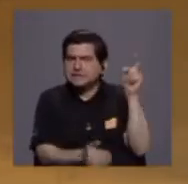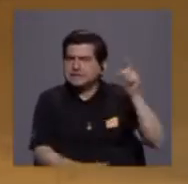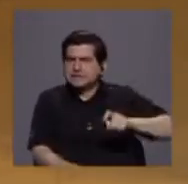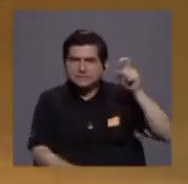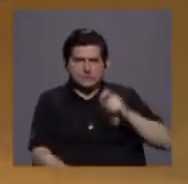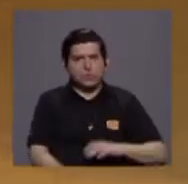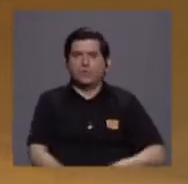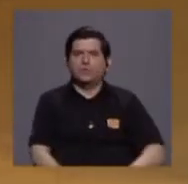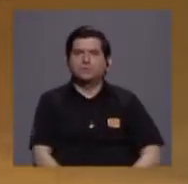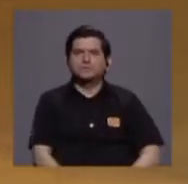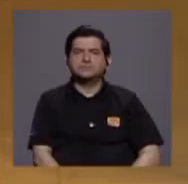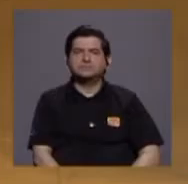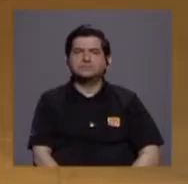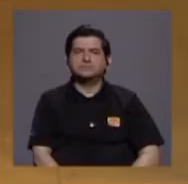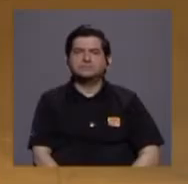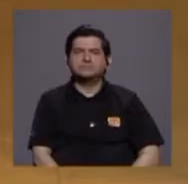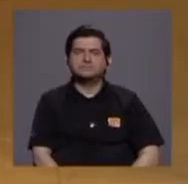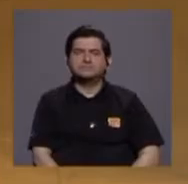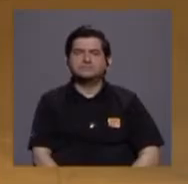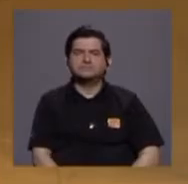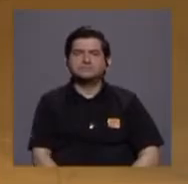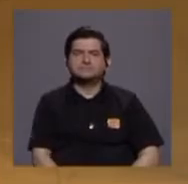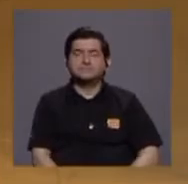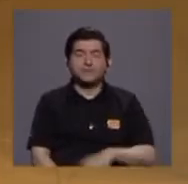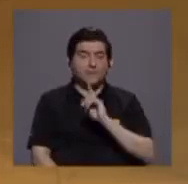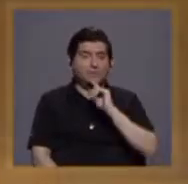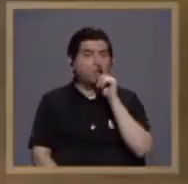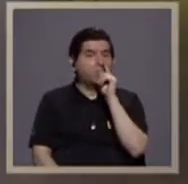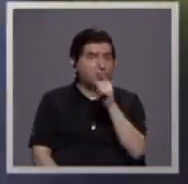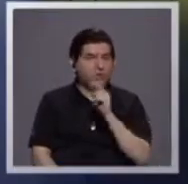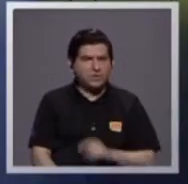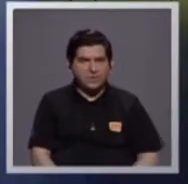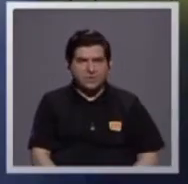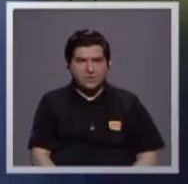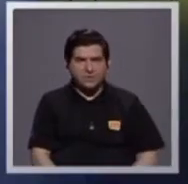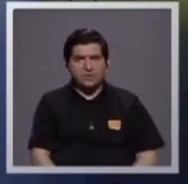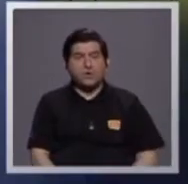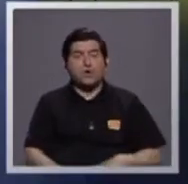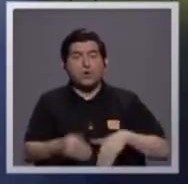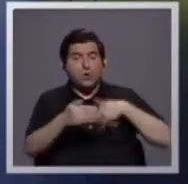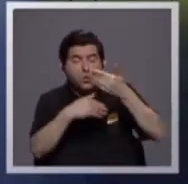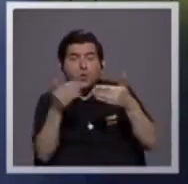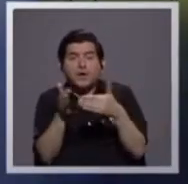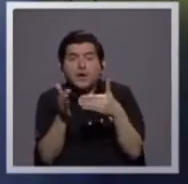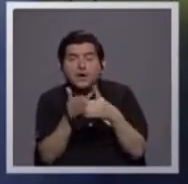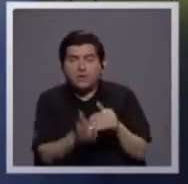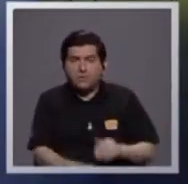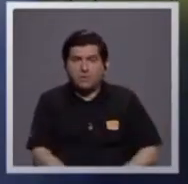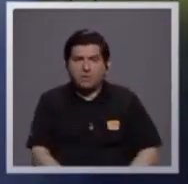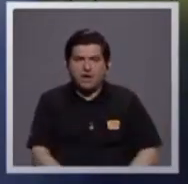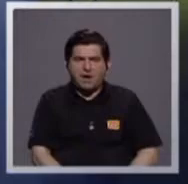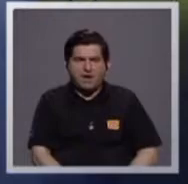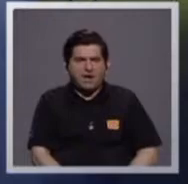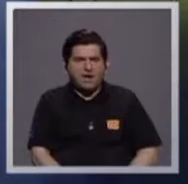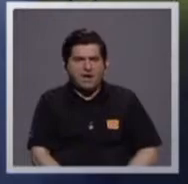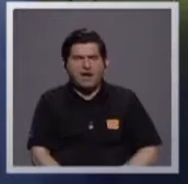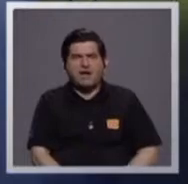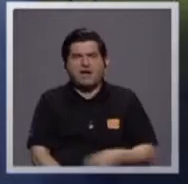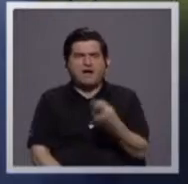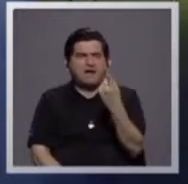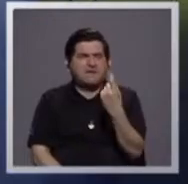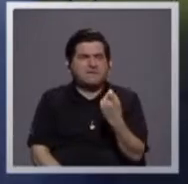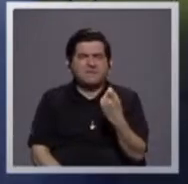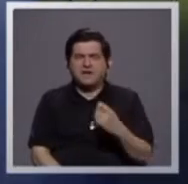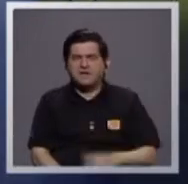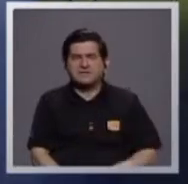hacer y entonces, como usted bien lo dice, al regreso, ¿quién va a poner en desempleo al robot